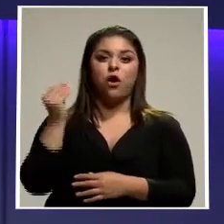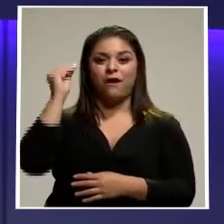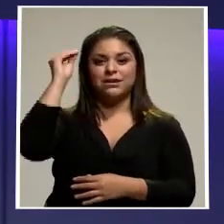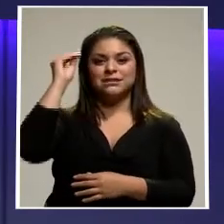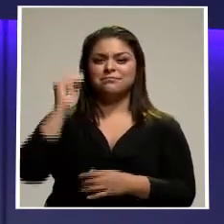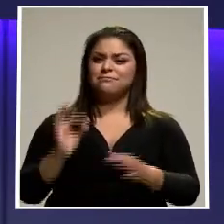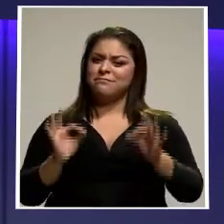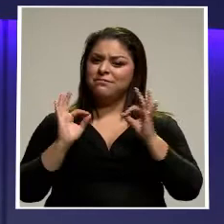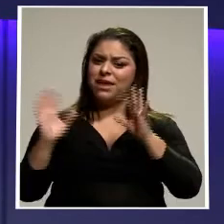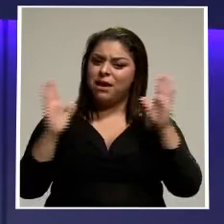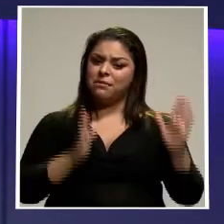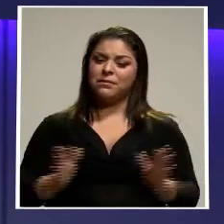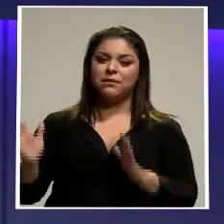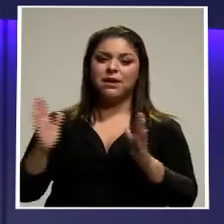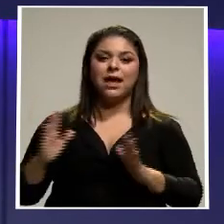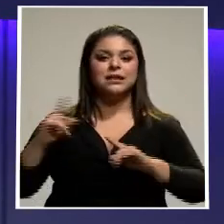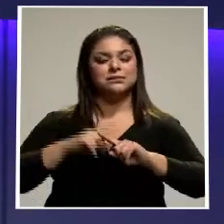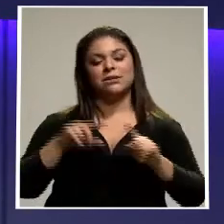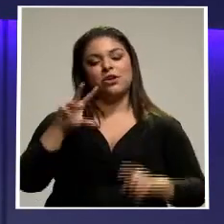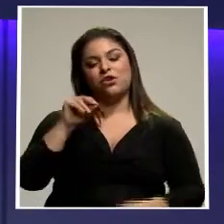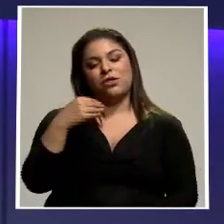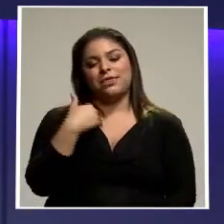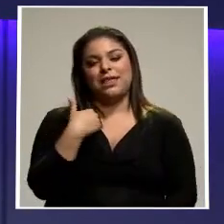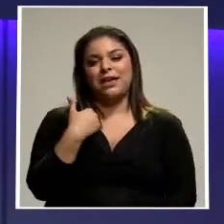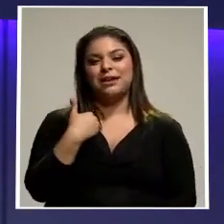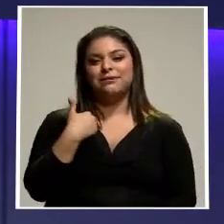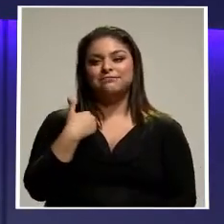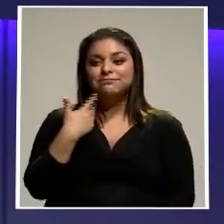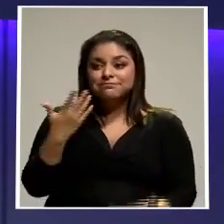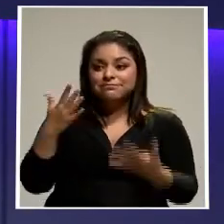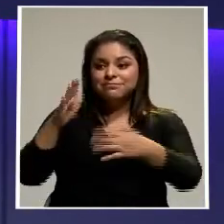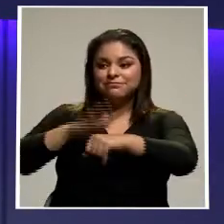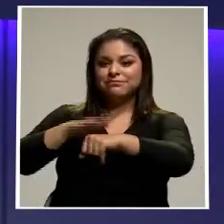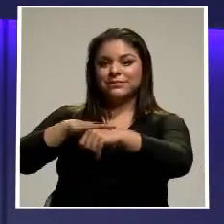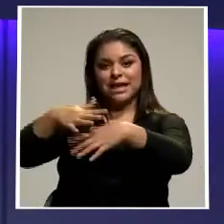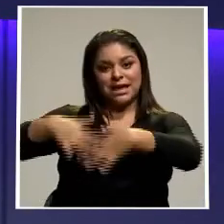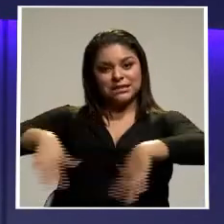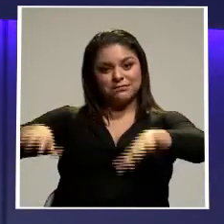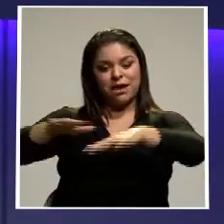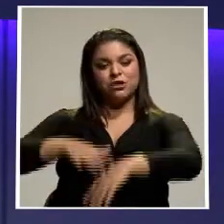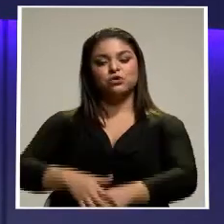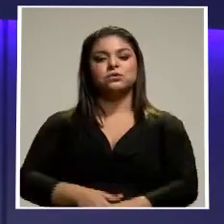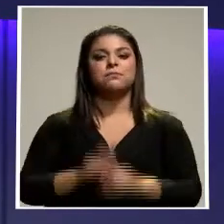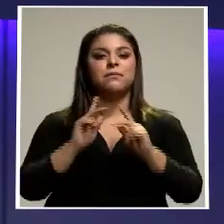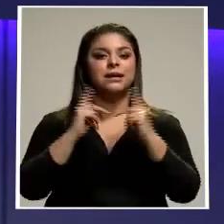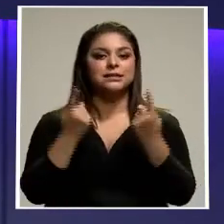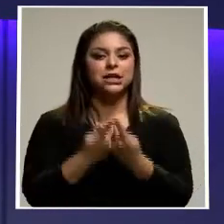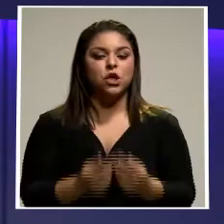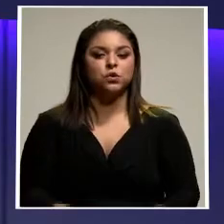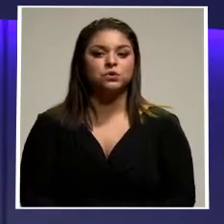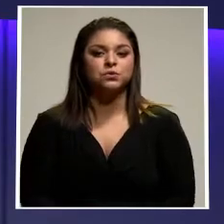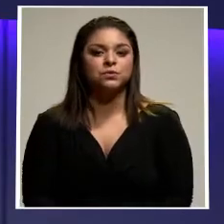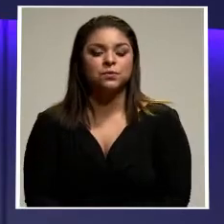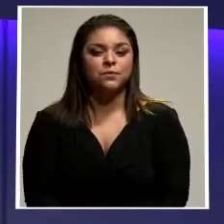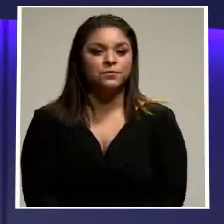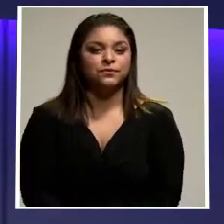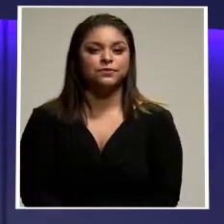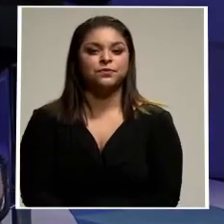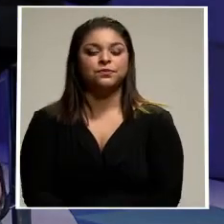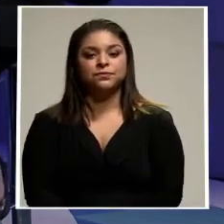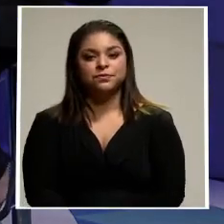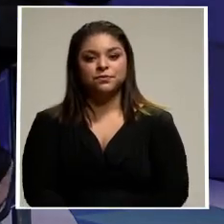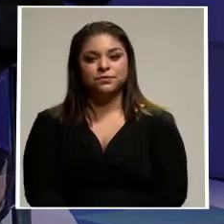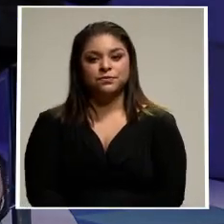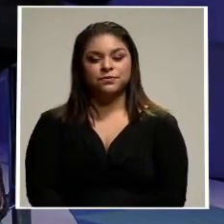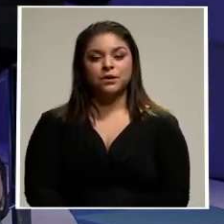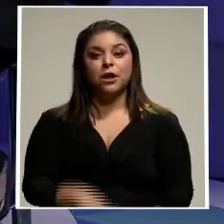bien preparadas, pero que no tienen espacios en los partidos. Bueno, yo no sé si a usted le pasa, pero